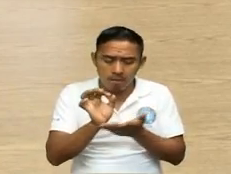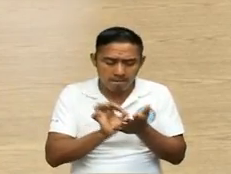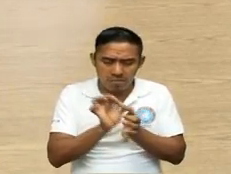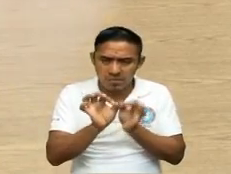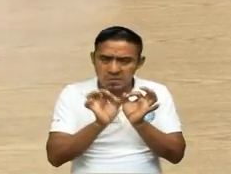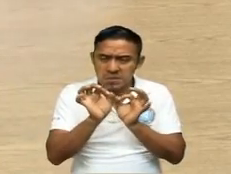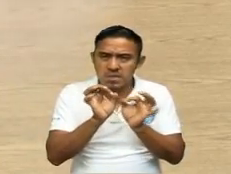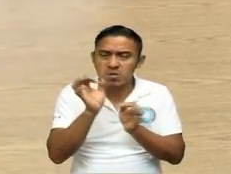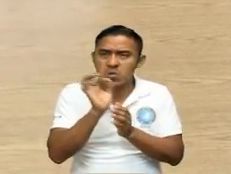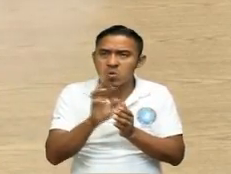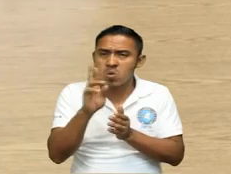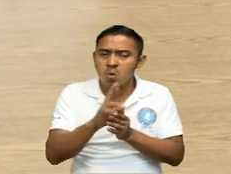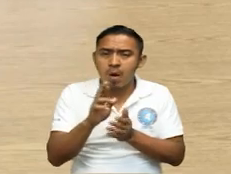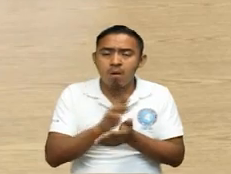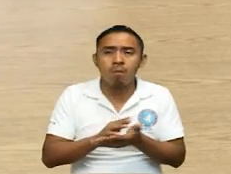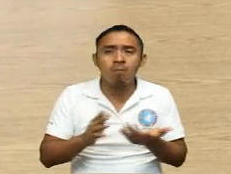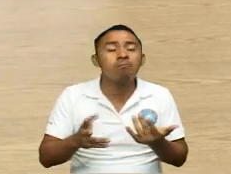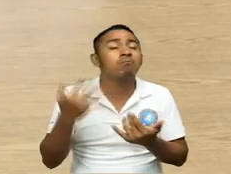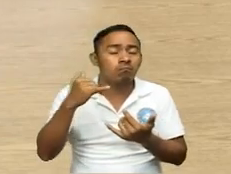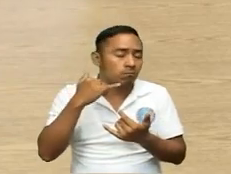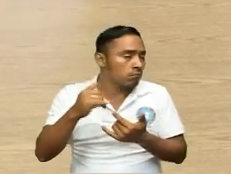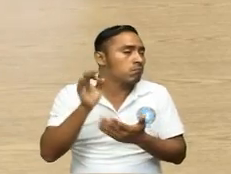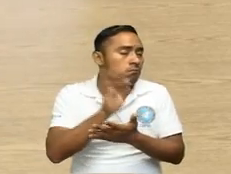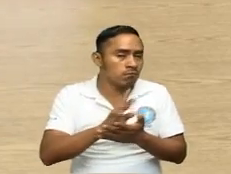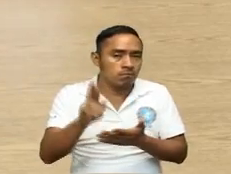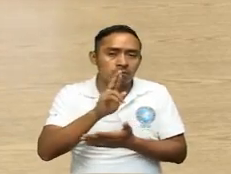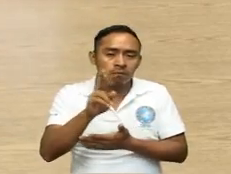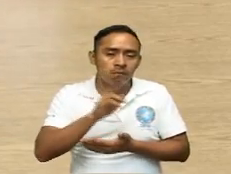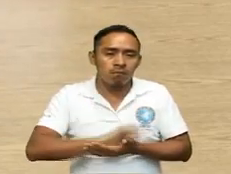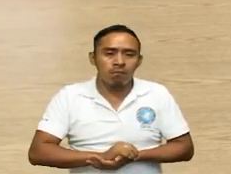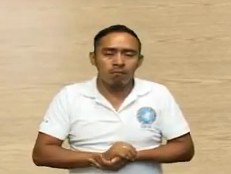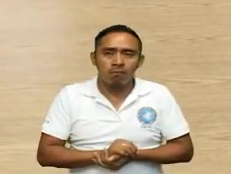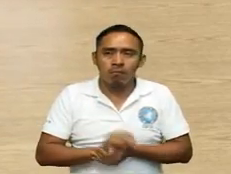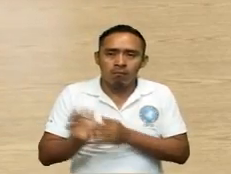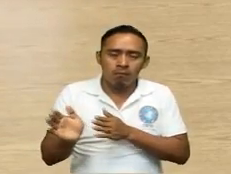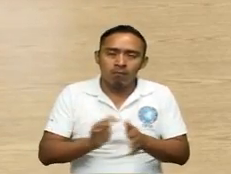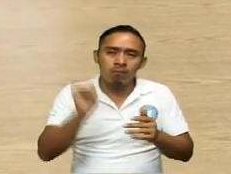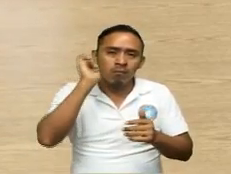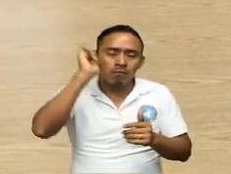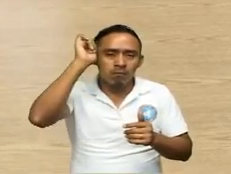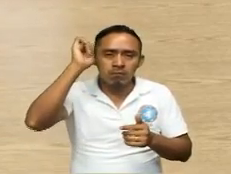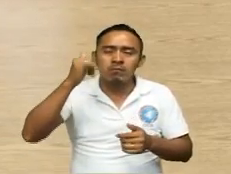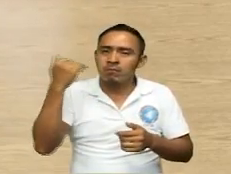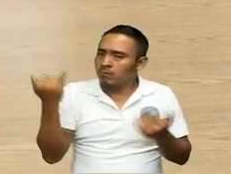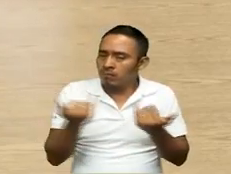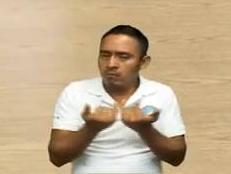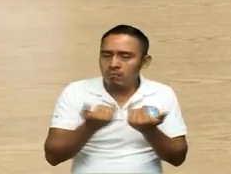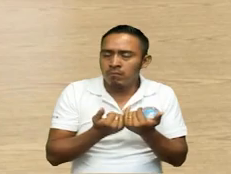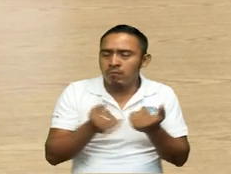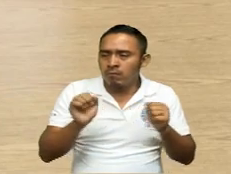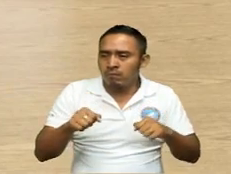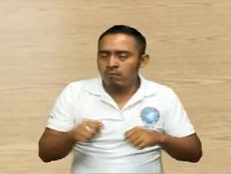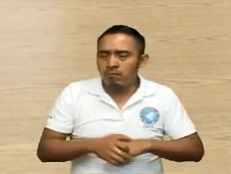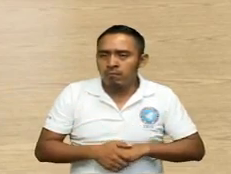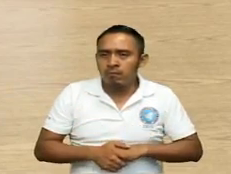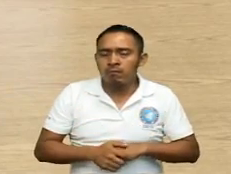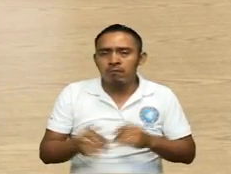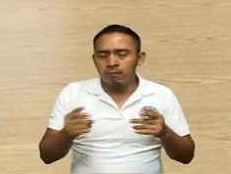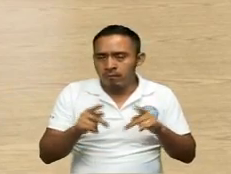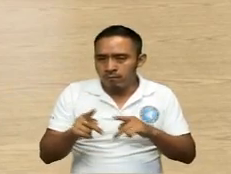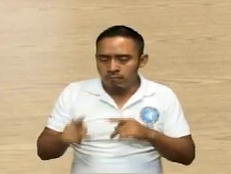que hay. Es rojo completamente, como rojo. Es rojo, así es. En los pacientes adultos también podemos tener intertrigo candidiasis. Estamos hablando de los pacientes